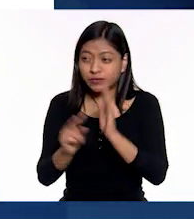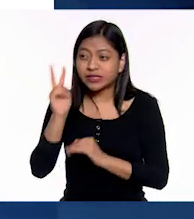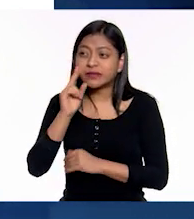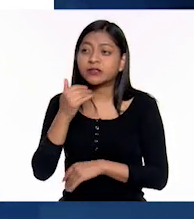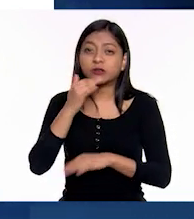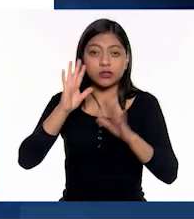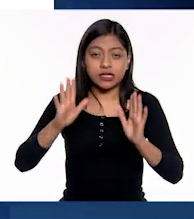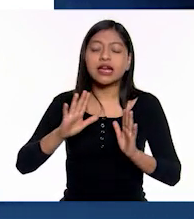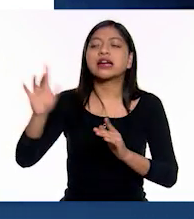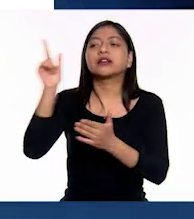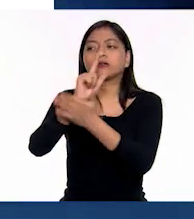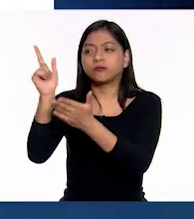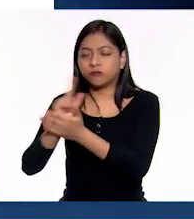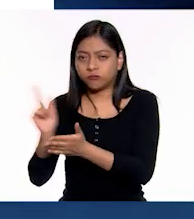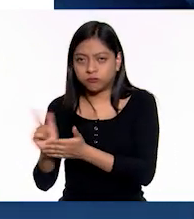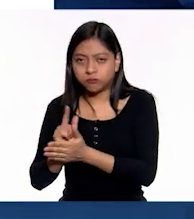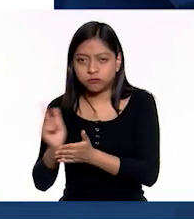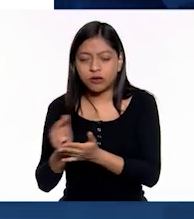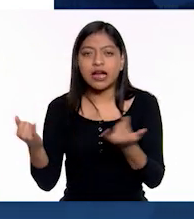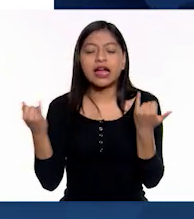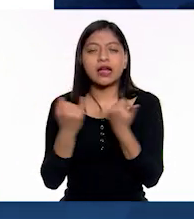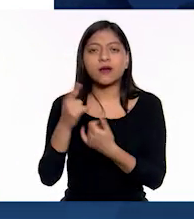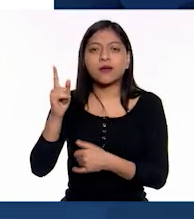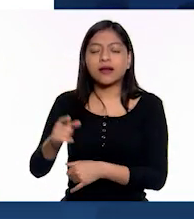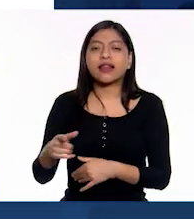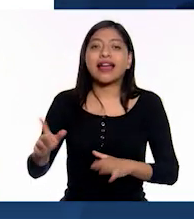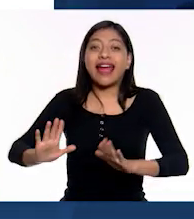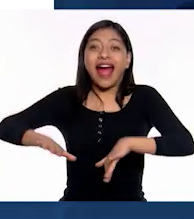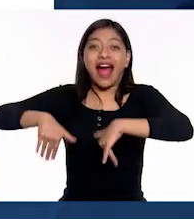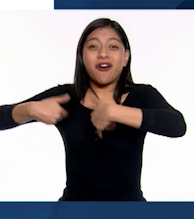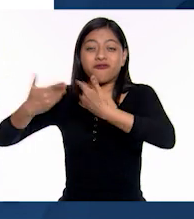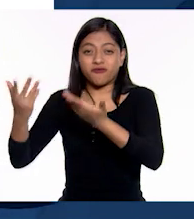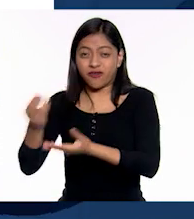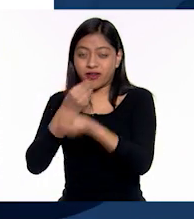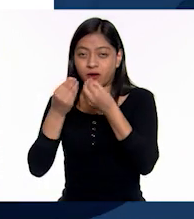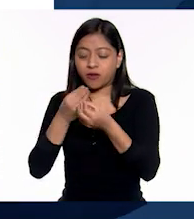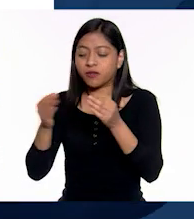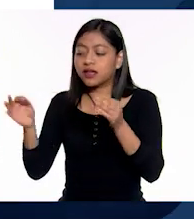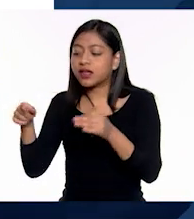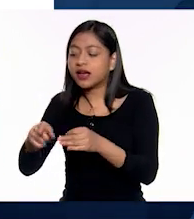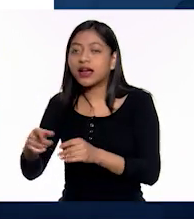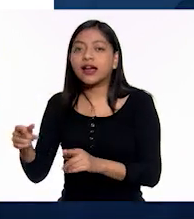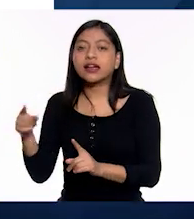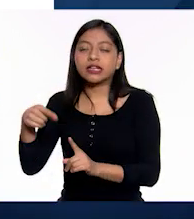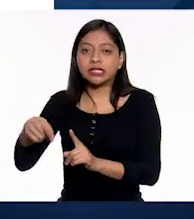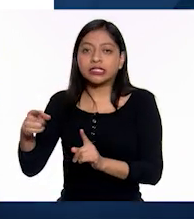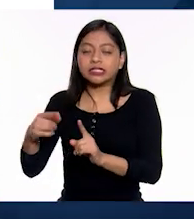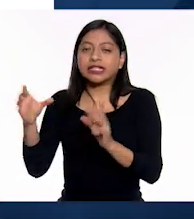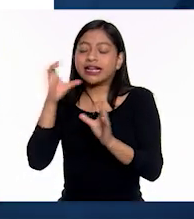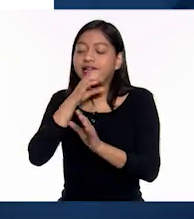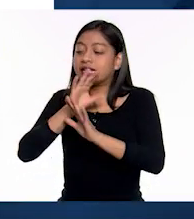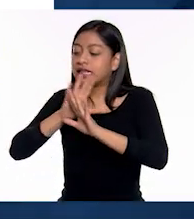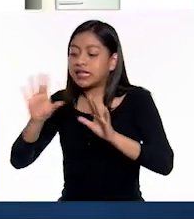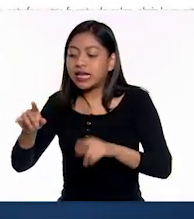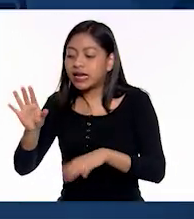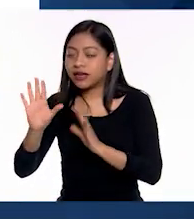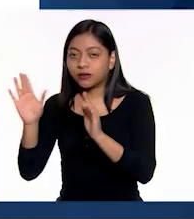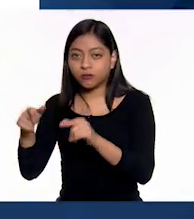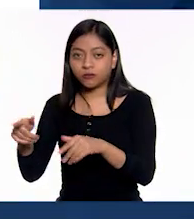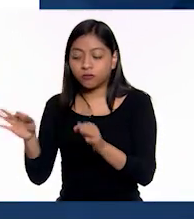posterior. Dejar que se enfríen los alimentos antes de meterlos en él. Descongelarlo con